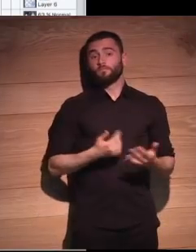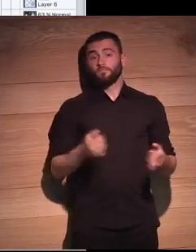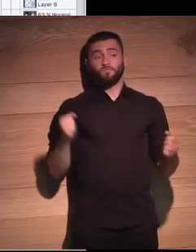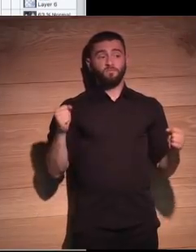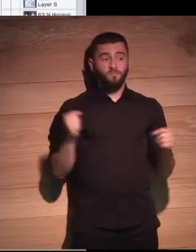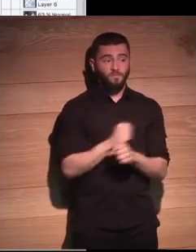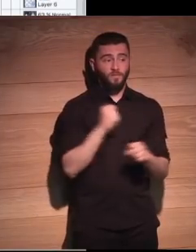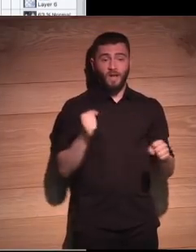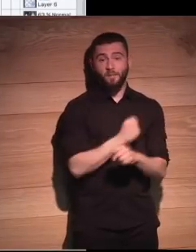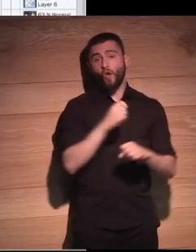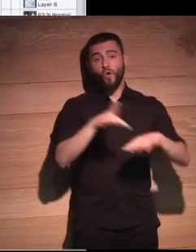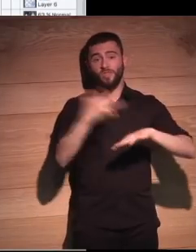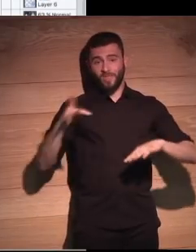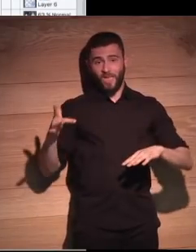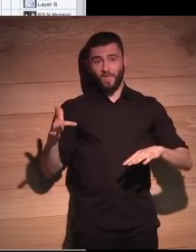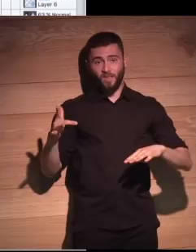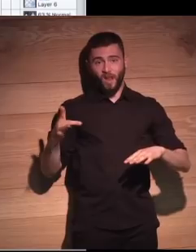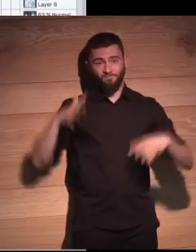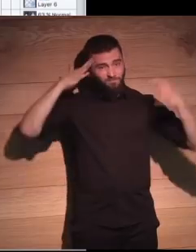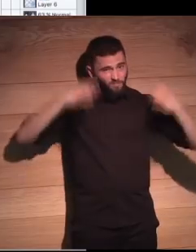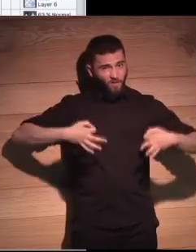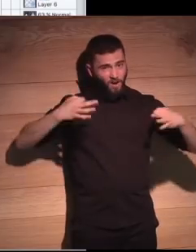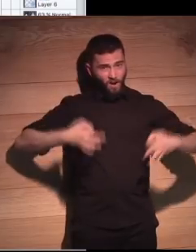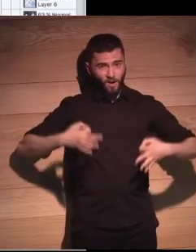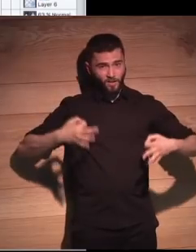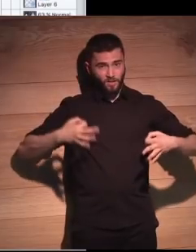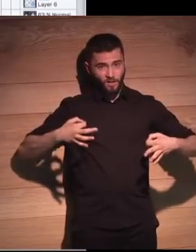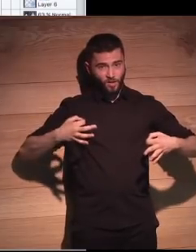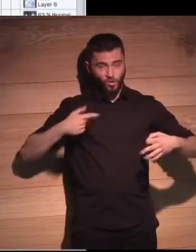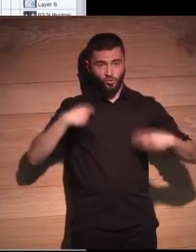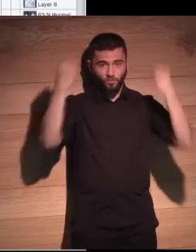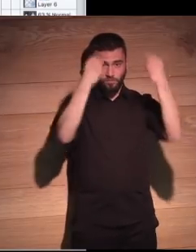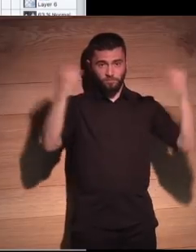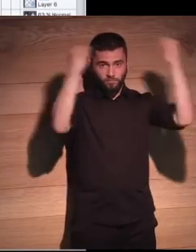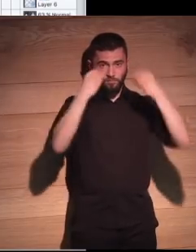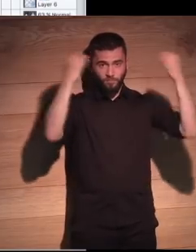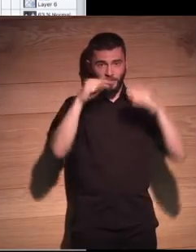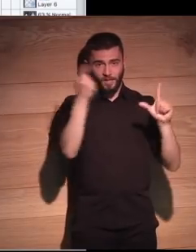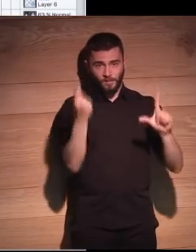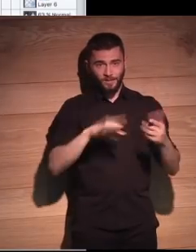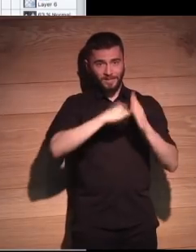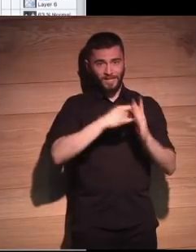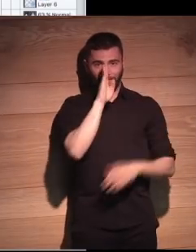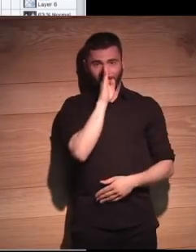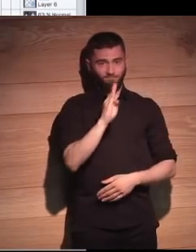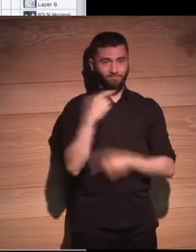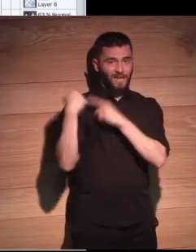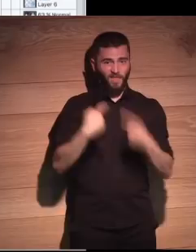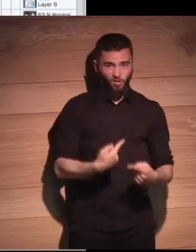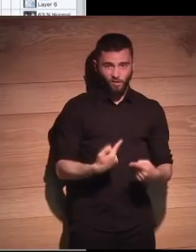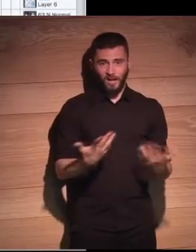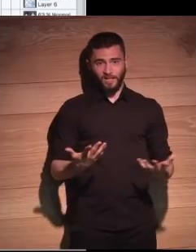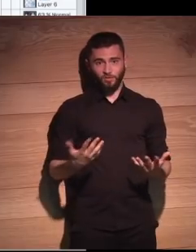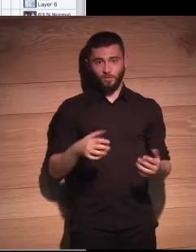el trabajo en digital... En realidad, como me formé como dibujante en técnicas tradicionales, pues no deja de